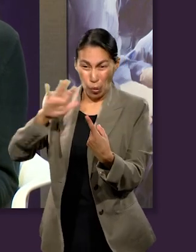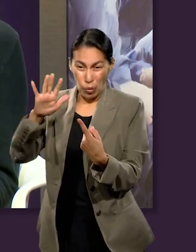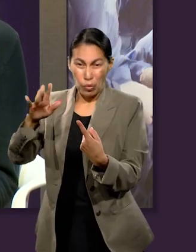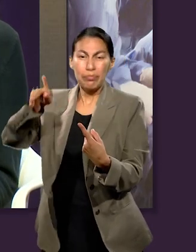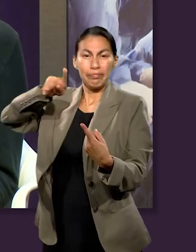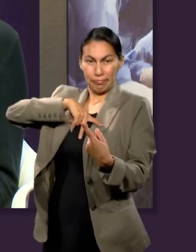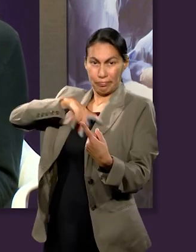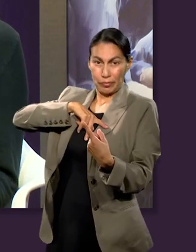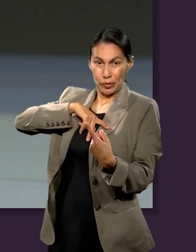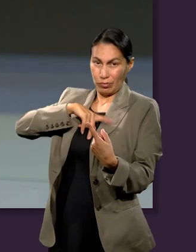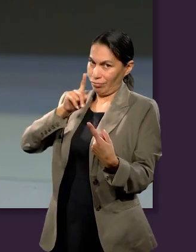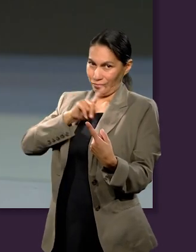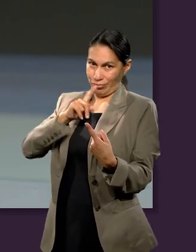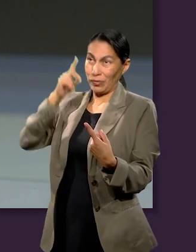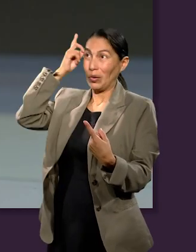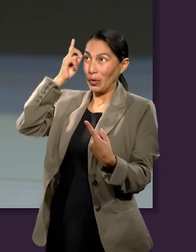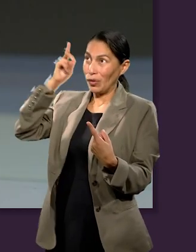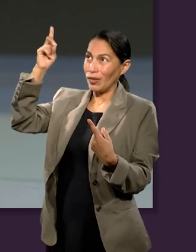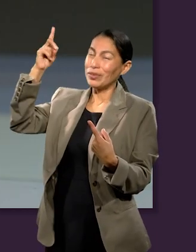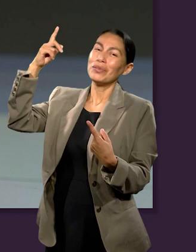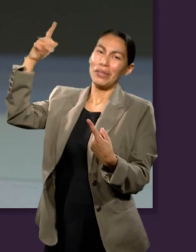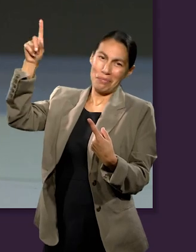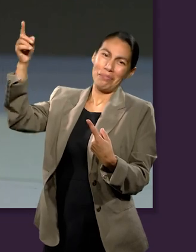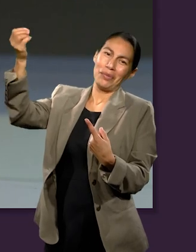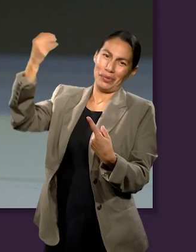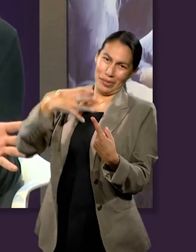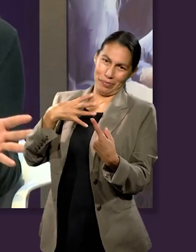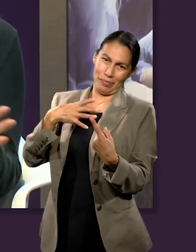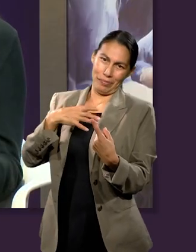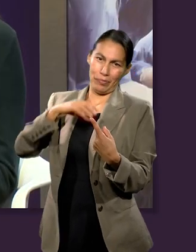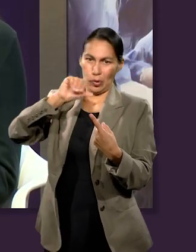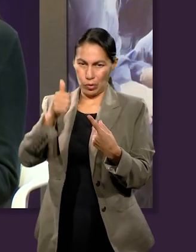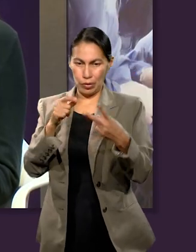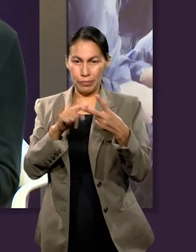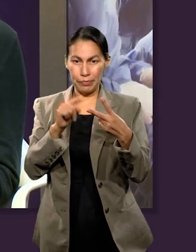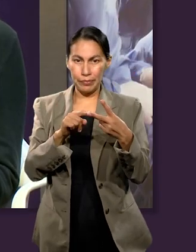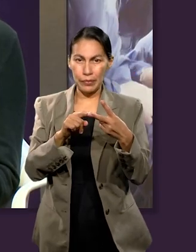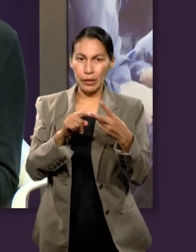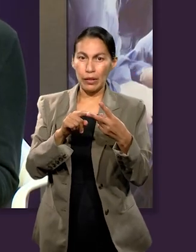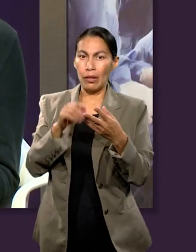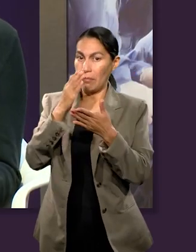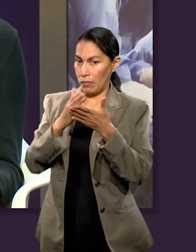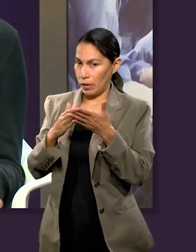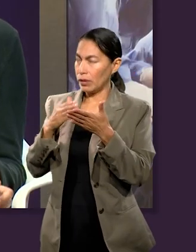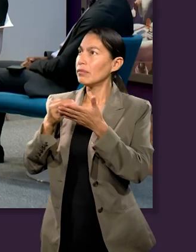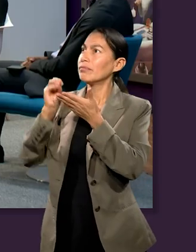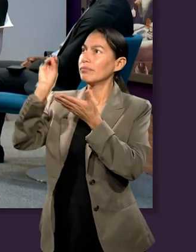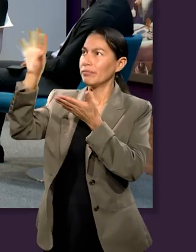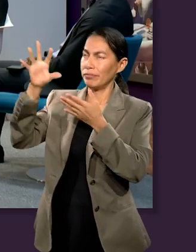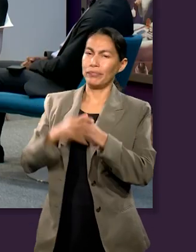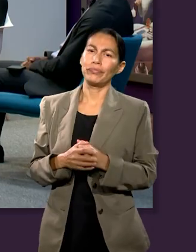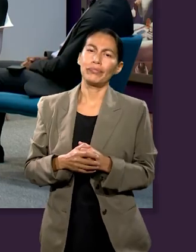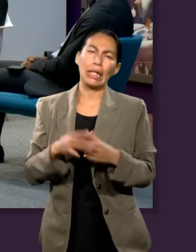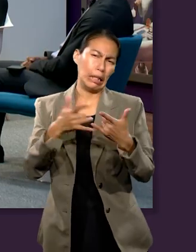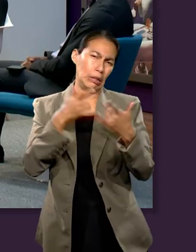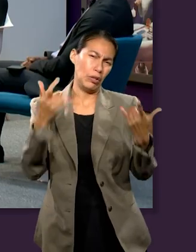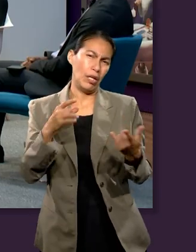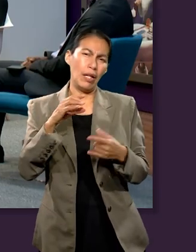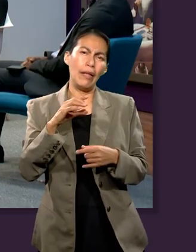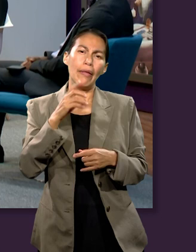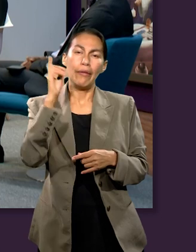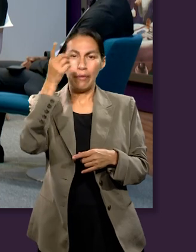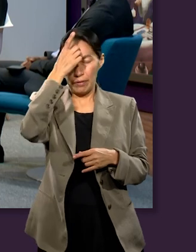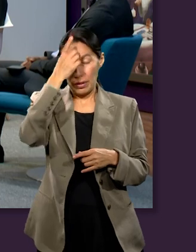devolverle la parte que corresponde no y por ejemplo Incluso en la historia que mencionaban de David En primera de crónicas